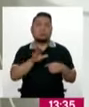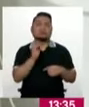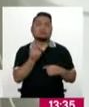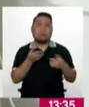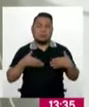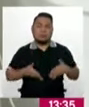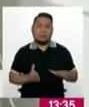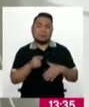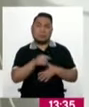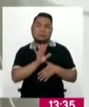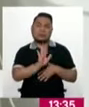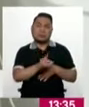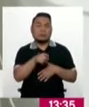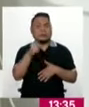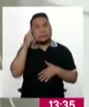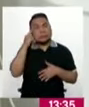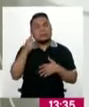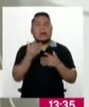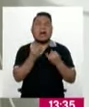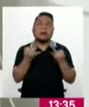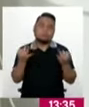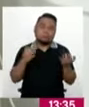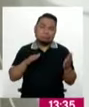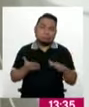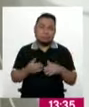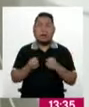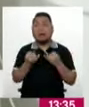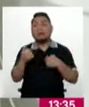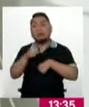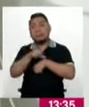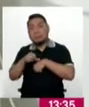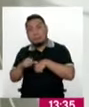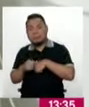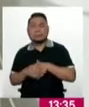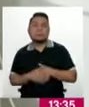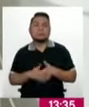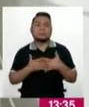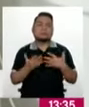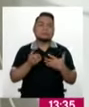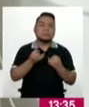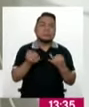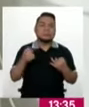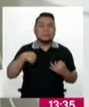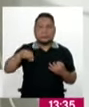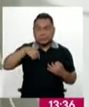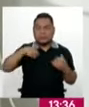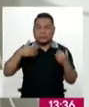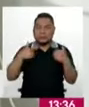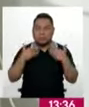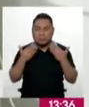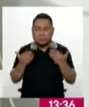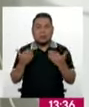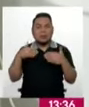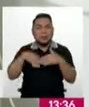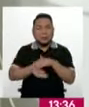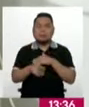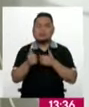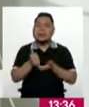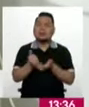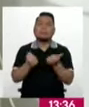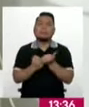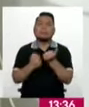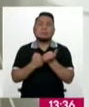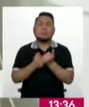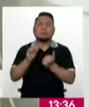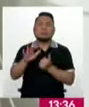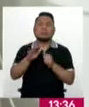tienen no tienen un final feliz no llegan a operarse Entonces es ahí también donde nosotros tenemos que entrar a dar el apoyo